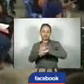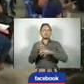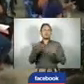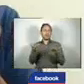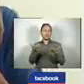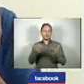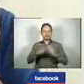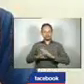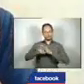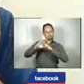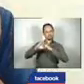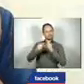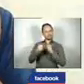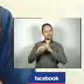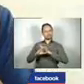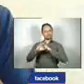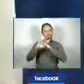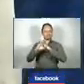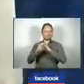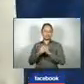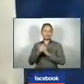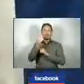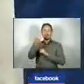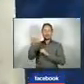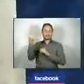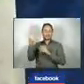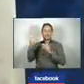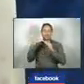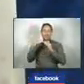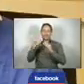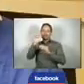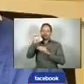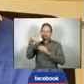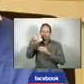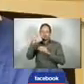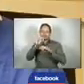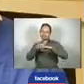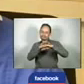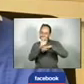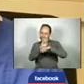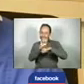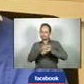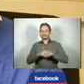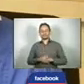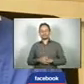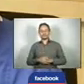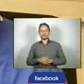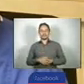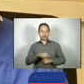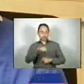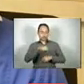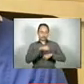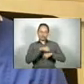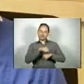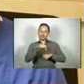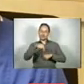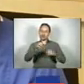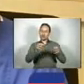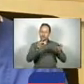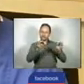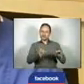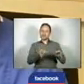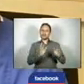nivel de inmunidad, tal y como lo han recomendado algunas farmacéuticas. A esta fecha ya es oficial, se está